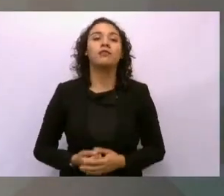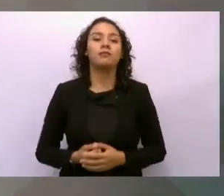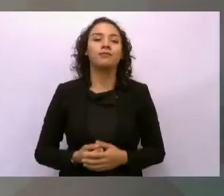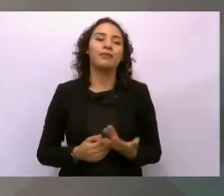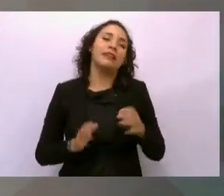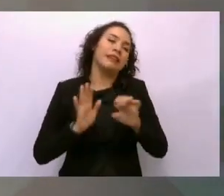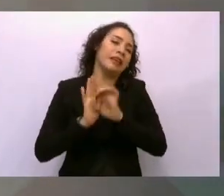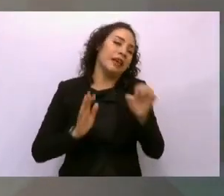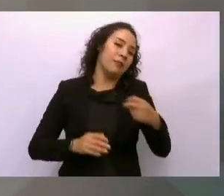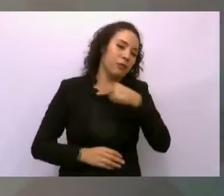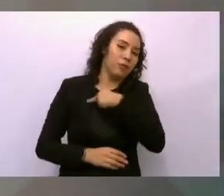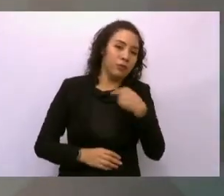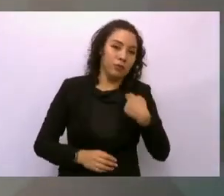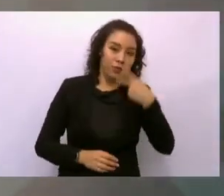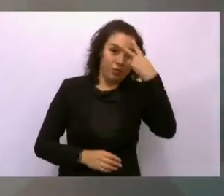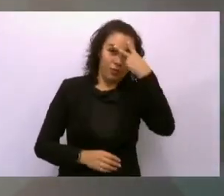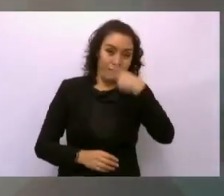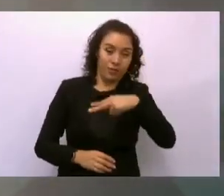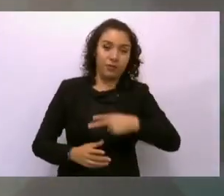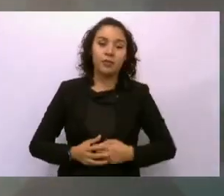por ejemplo,